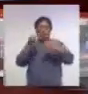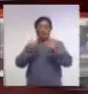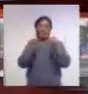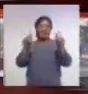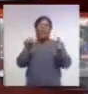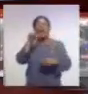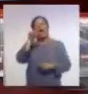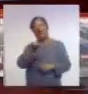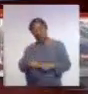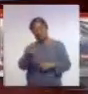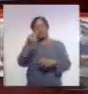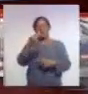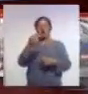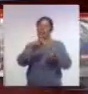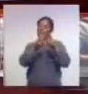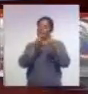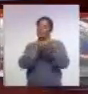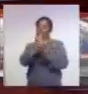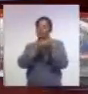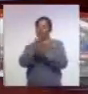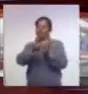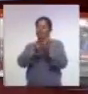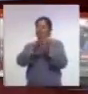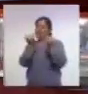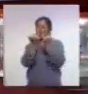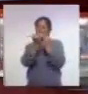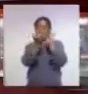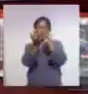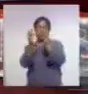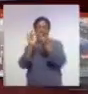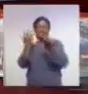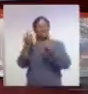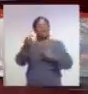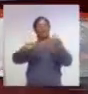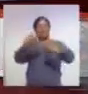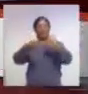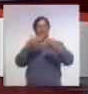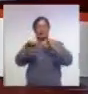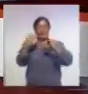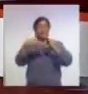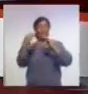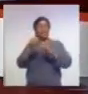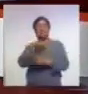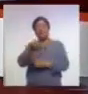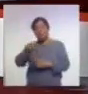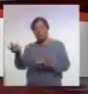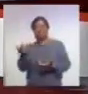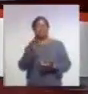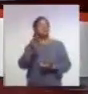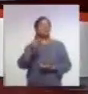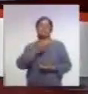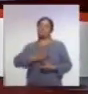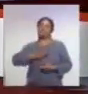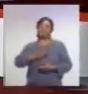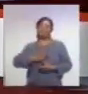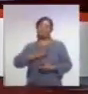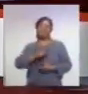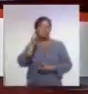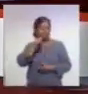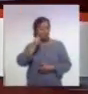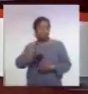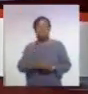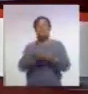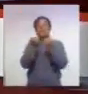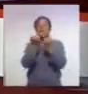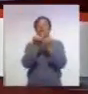en esta red social. Ahí estamos transmitiendo también en vivo, recibiendo sus saludos y comentarios, algo que siempre nos da mucho gusto. Y también lo invitamos a que nos